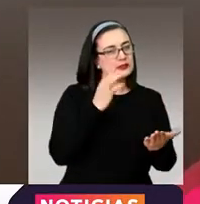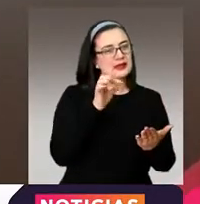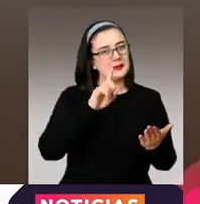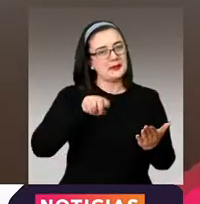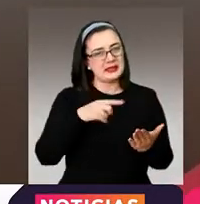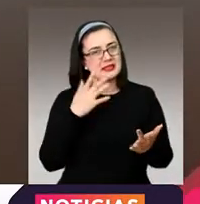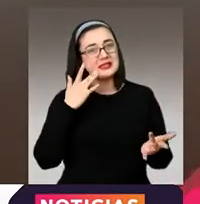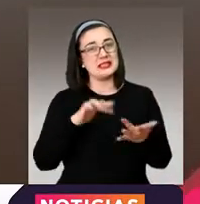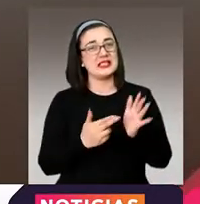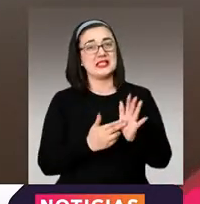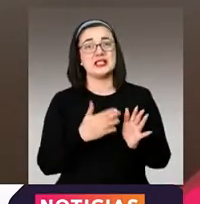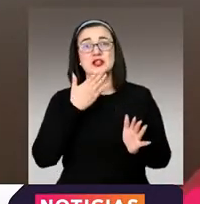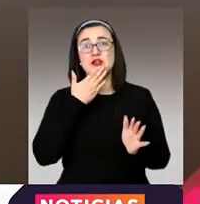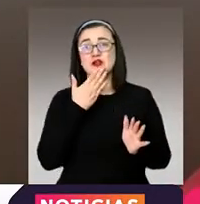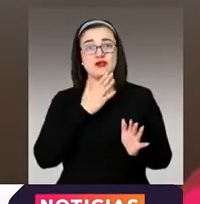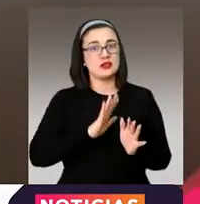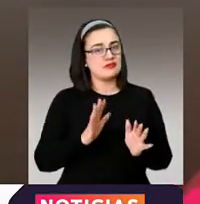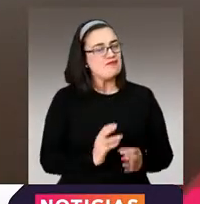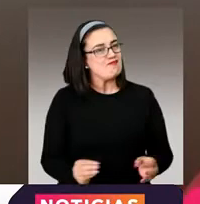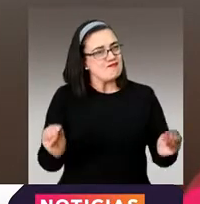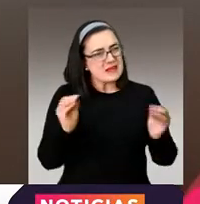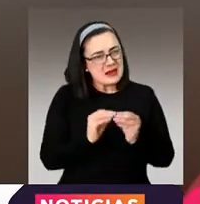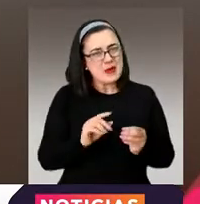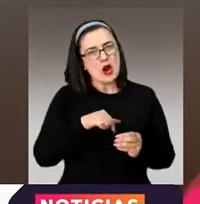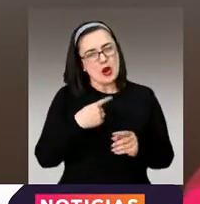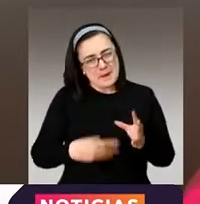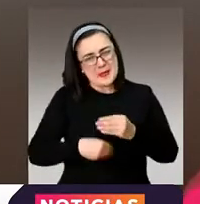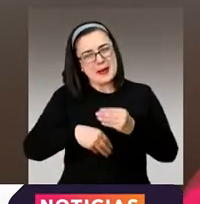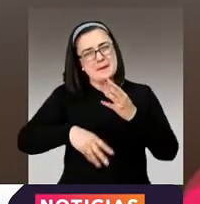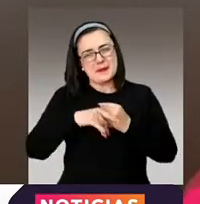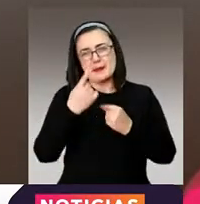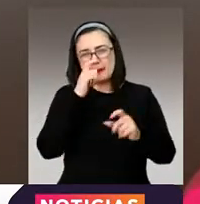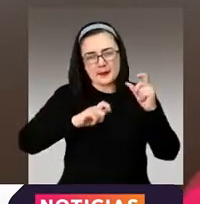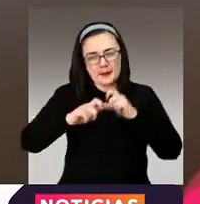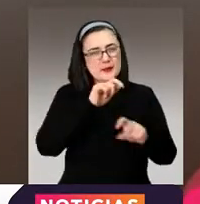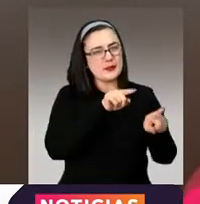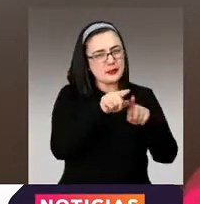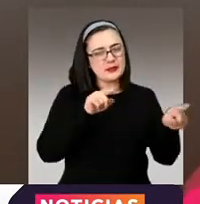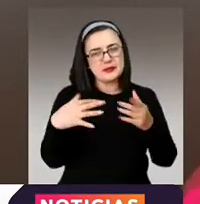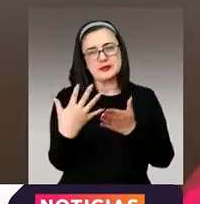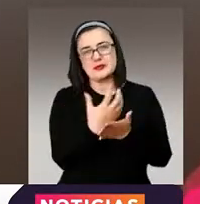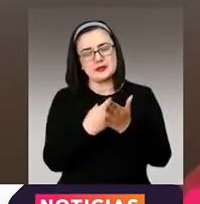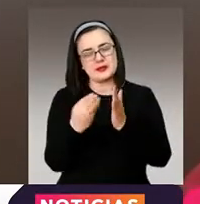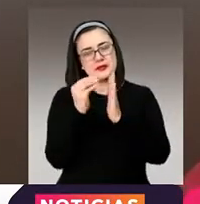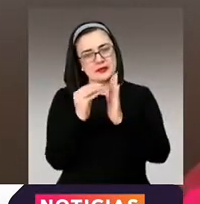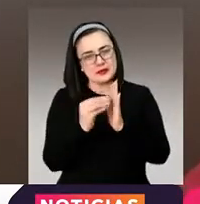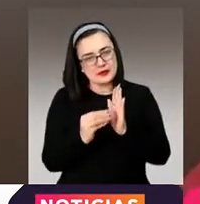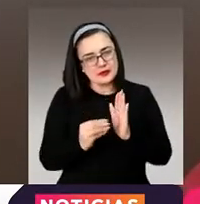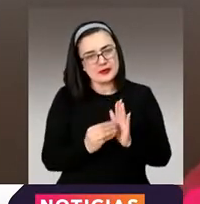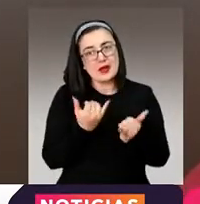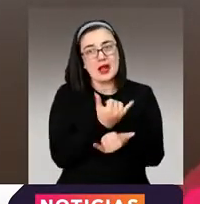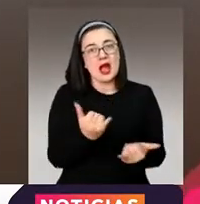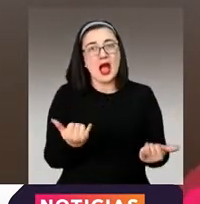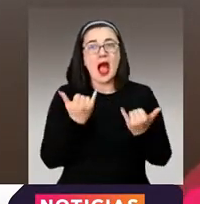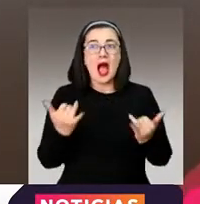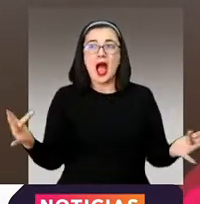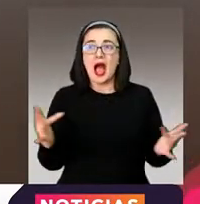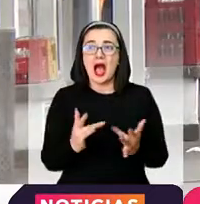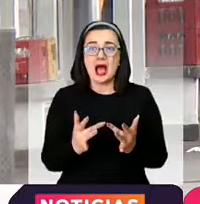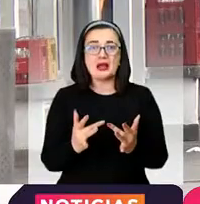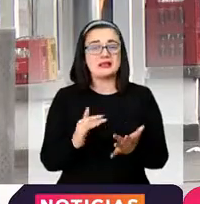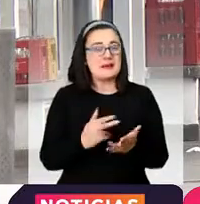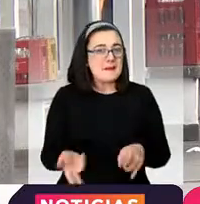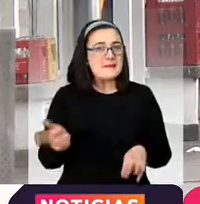suficiente la cantidad de pruebas que se está realizando no es suficiente para el momento epidemiológico que estamos